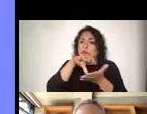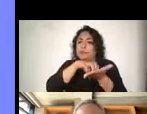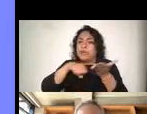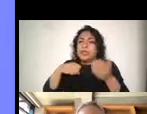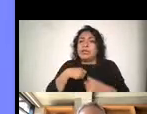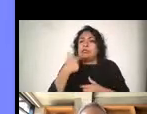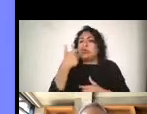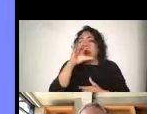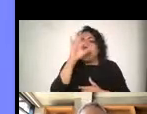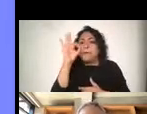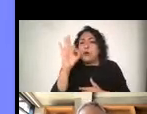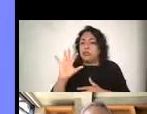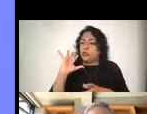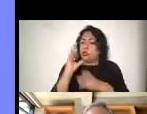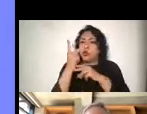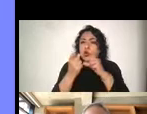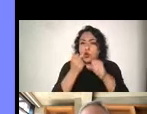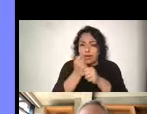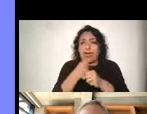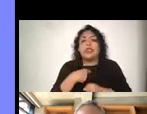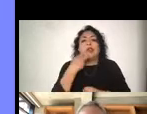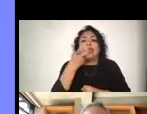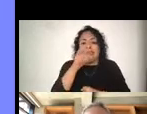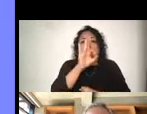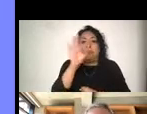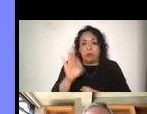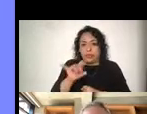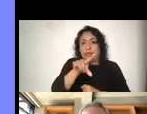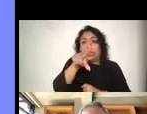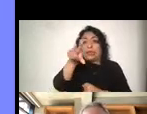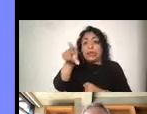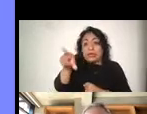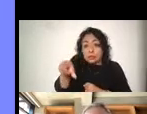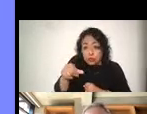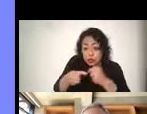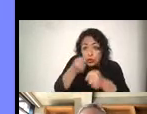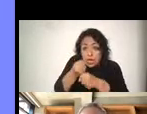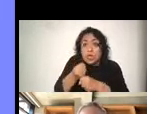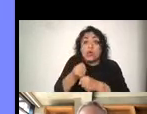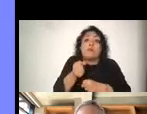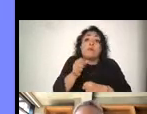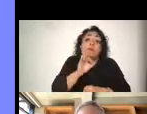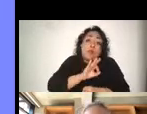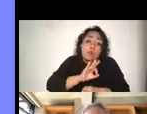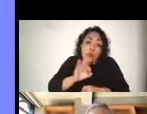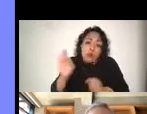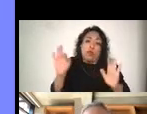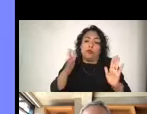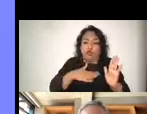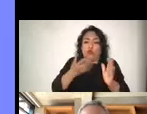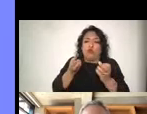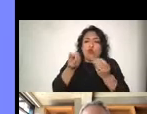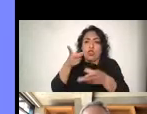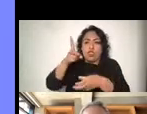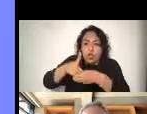año acumulado, ese es el porcentaje que después de ese año nos permite, bueno, que hacemos los donativos y después